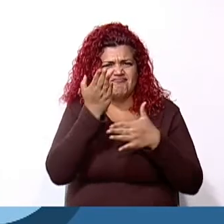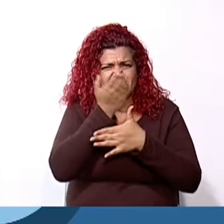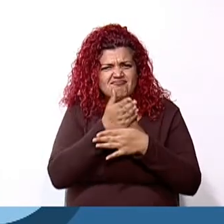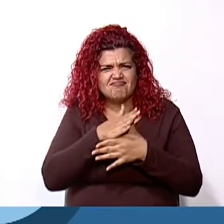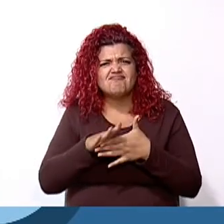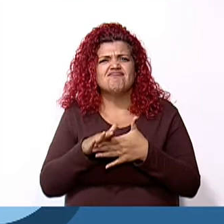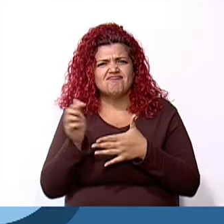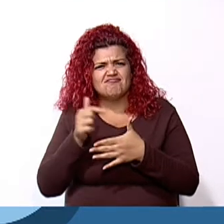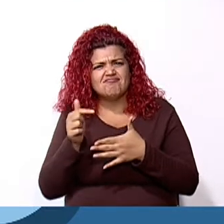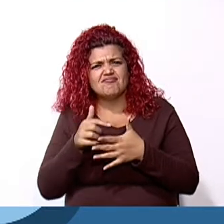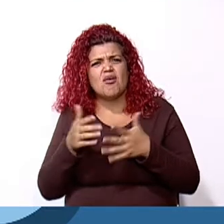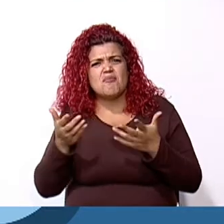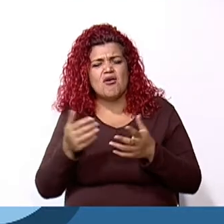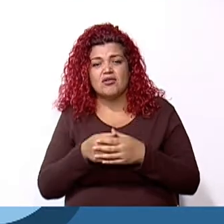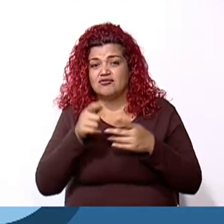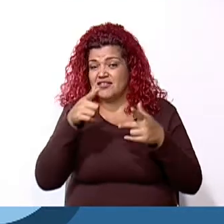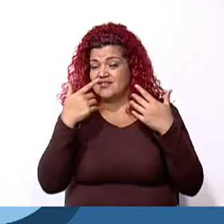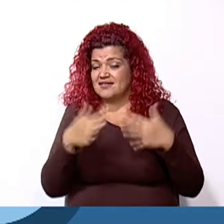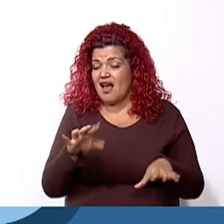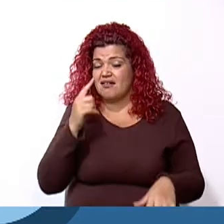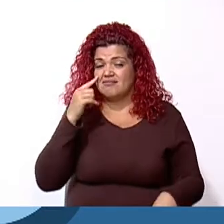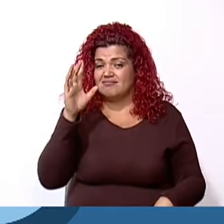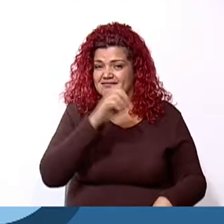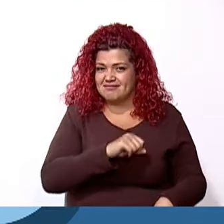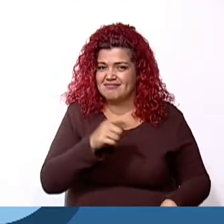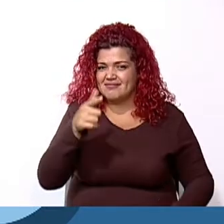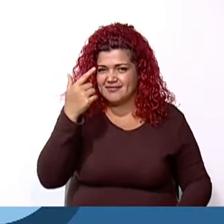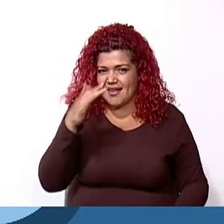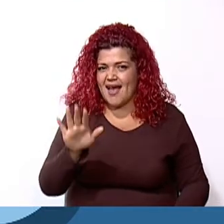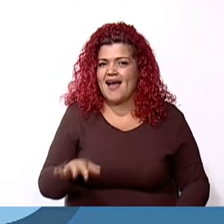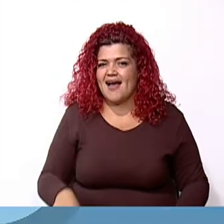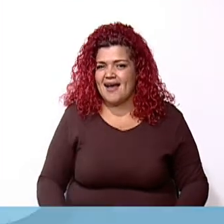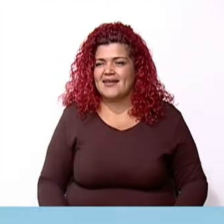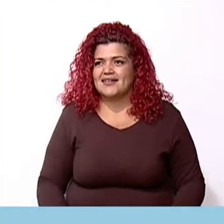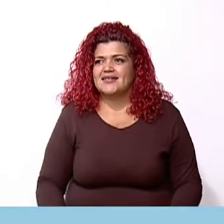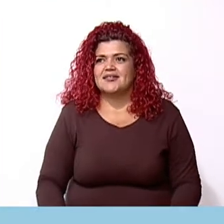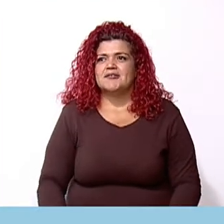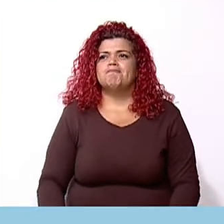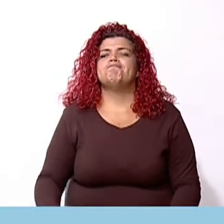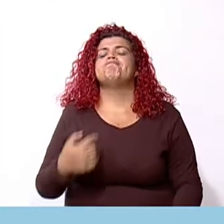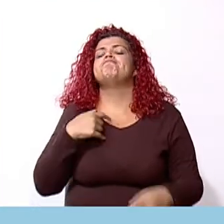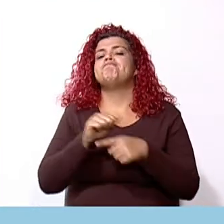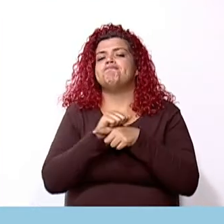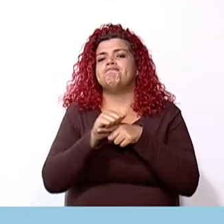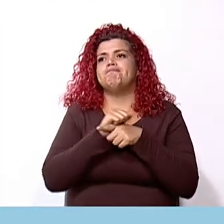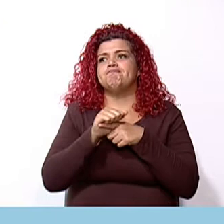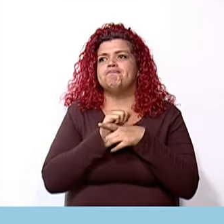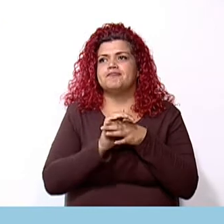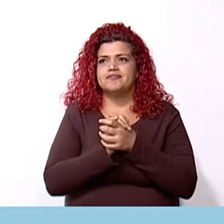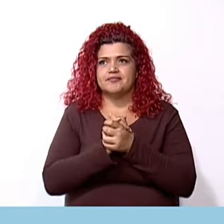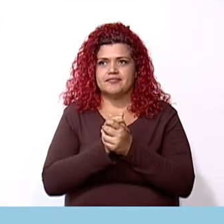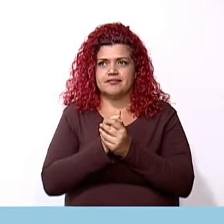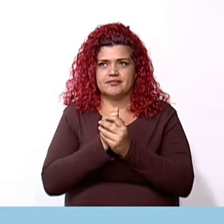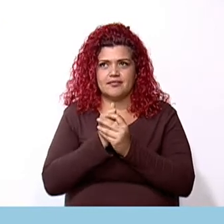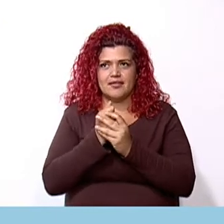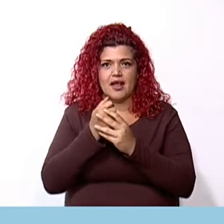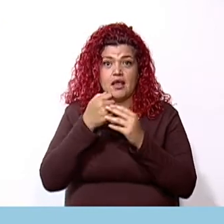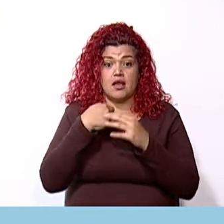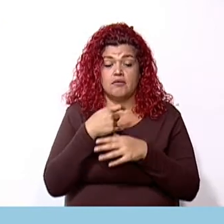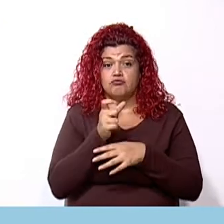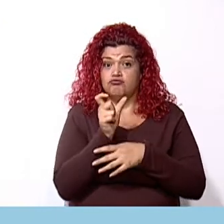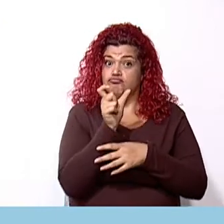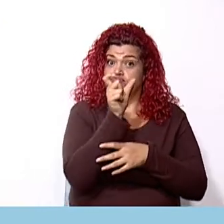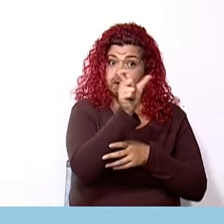ustedes probablemente ya han visto en alguna otra ocasión. Repasemos. Vamos a